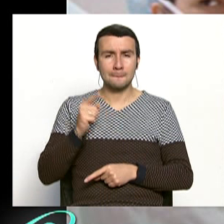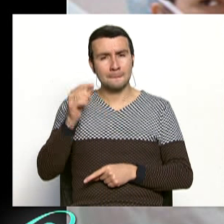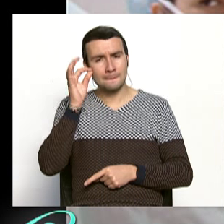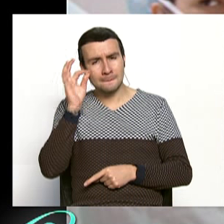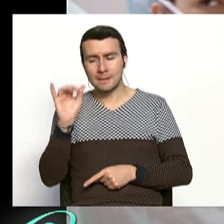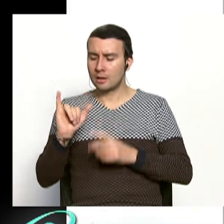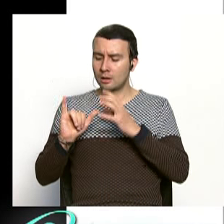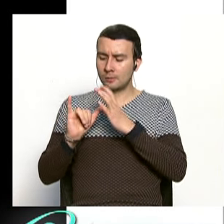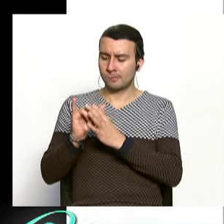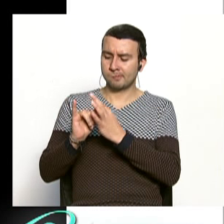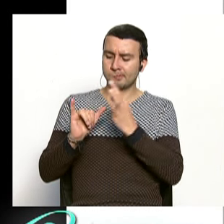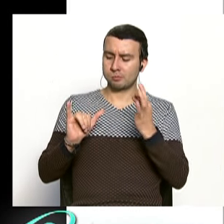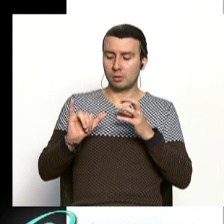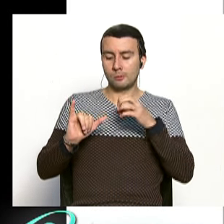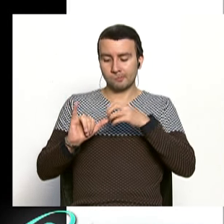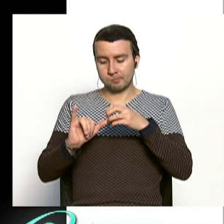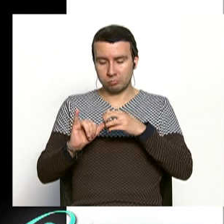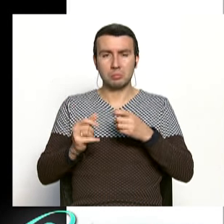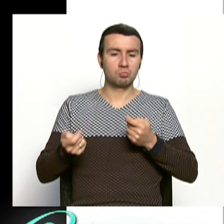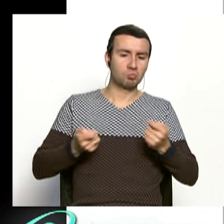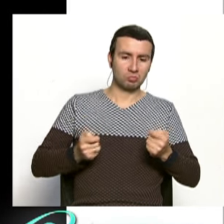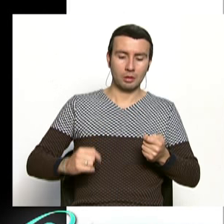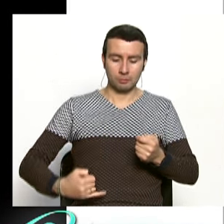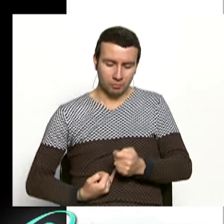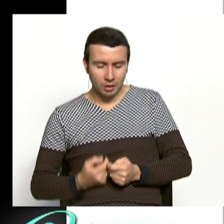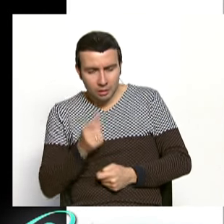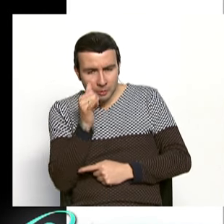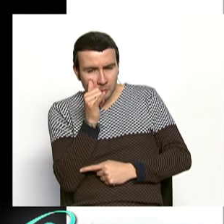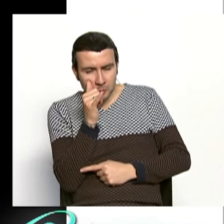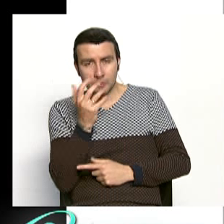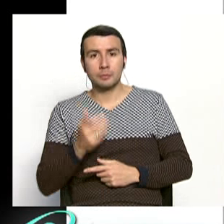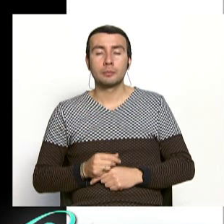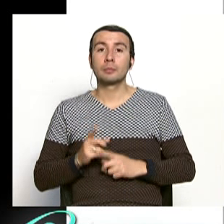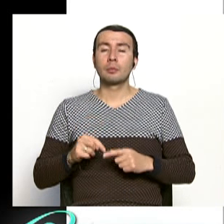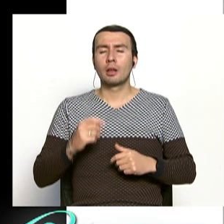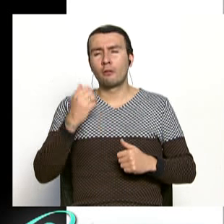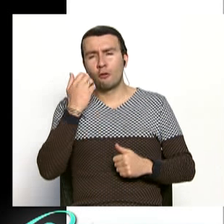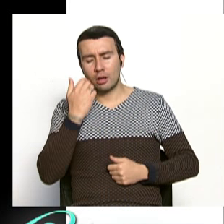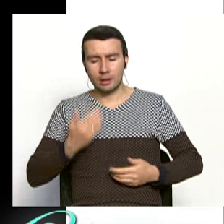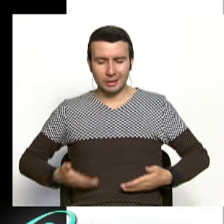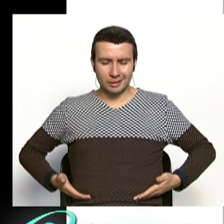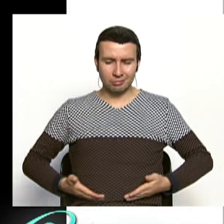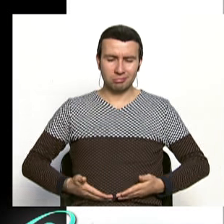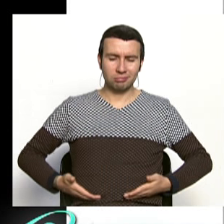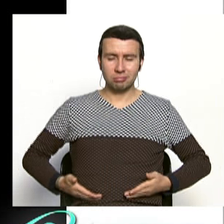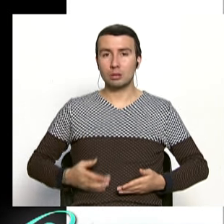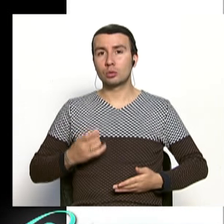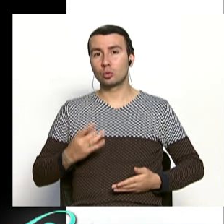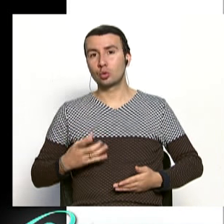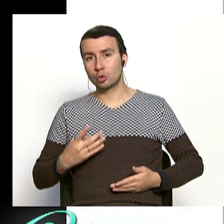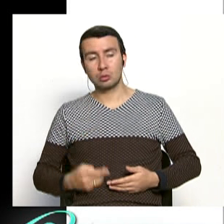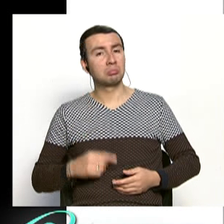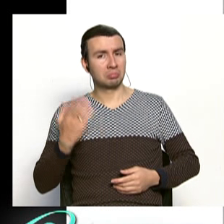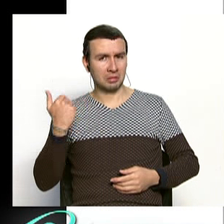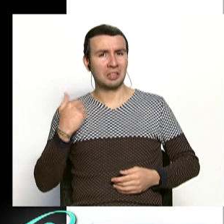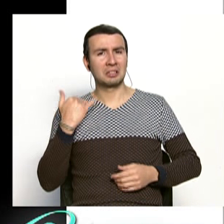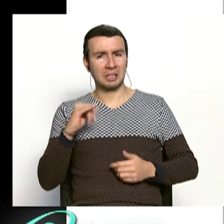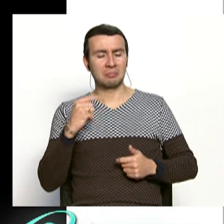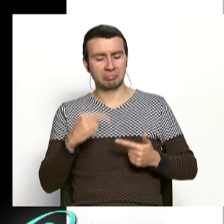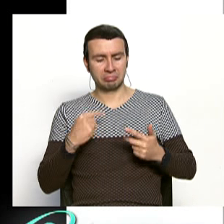ovarios eh las enfermedades asociadas al dolor pélvico crónico como como las que ya hemos